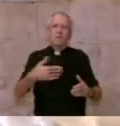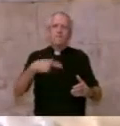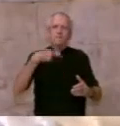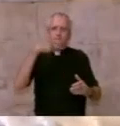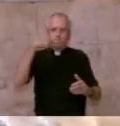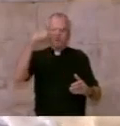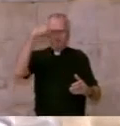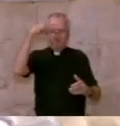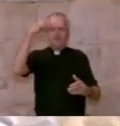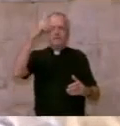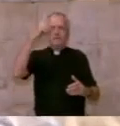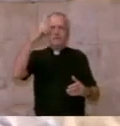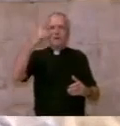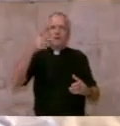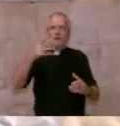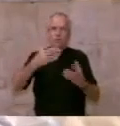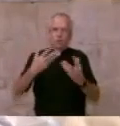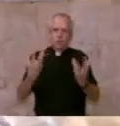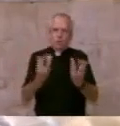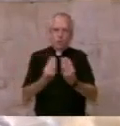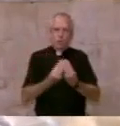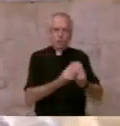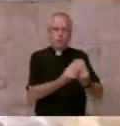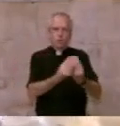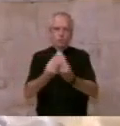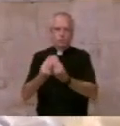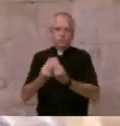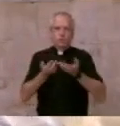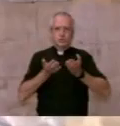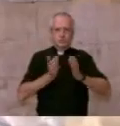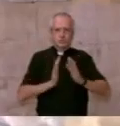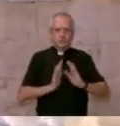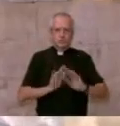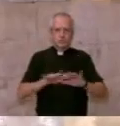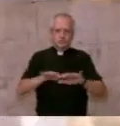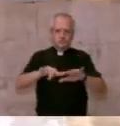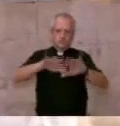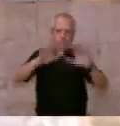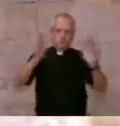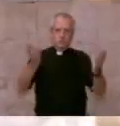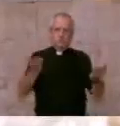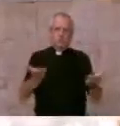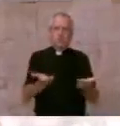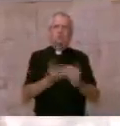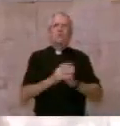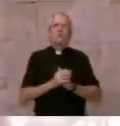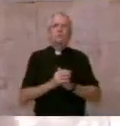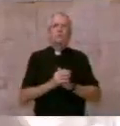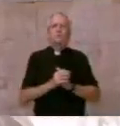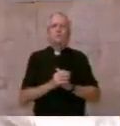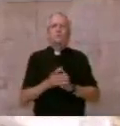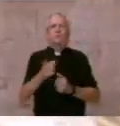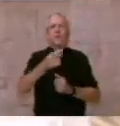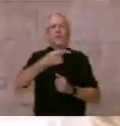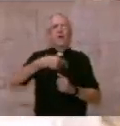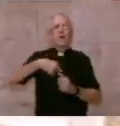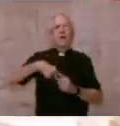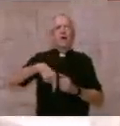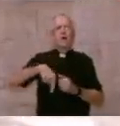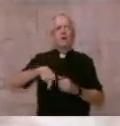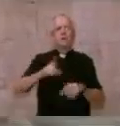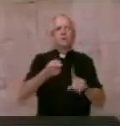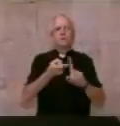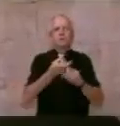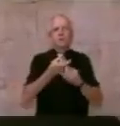Clementíssim, reúne en torno a ti, reuniu amb vos, Padre misericordioso, fills, a todos tus hijos dispersos por el mundo.